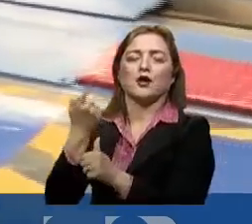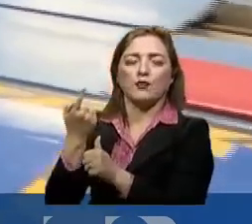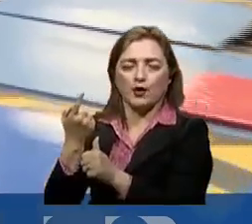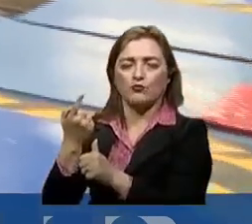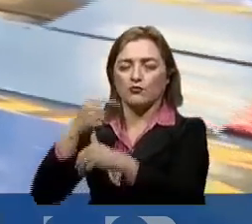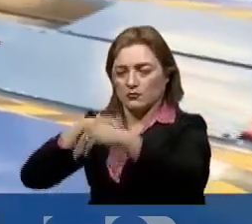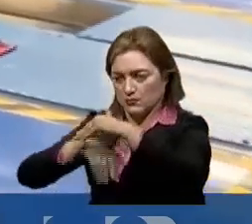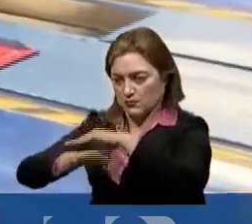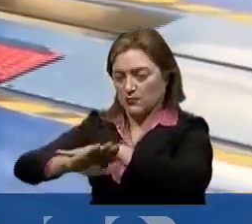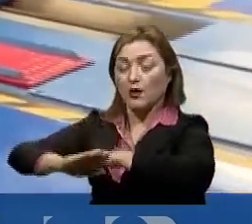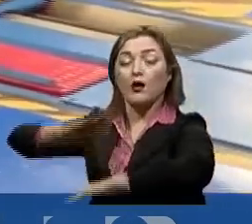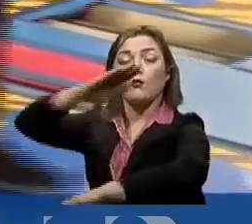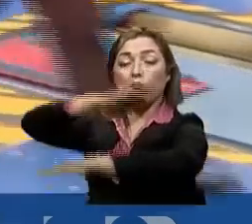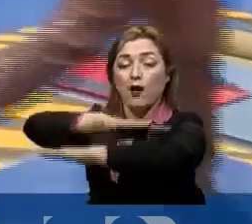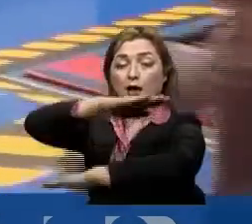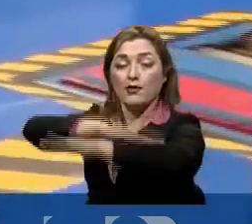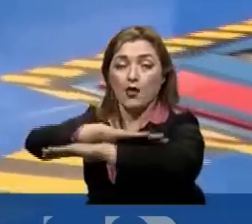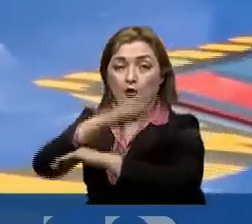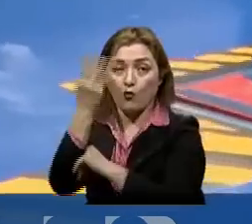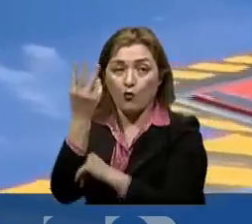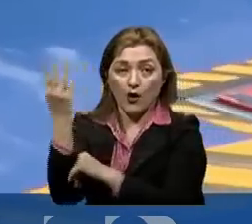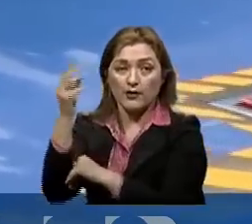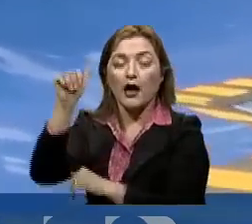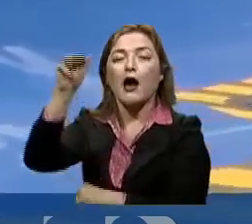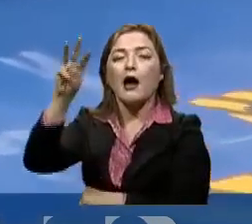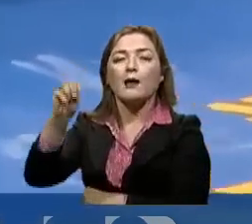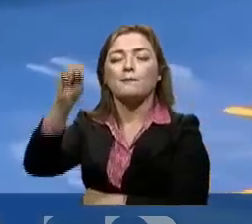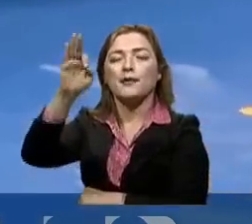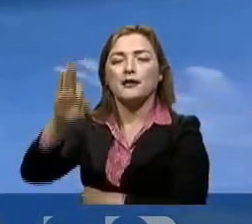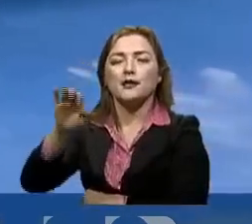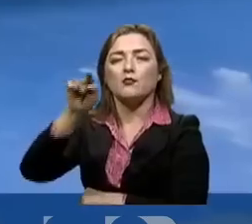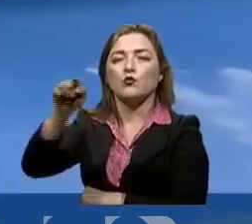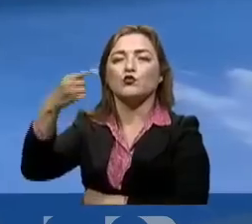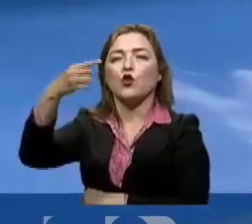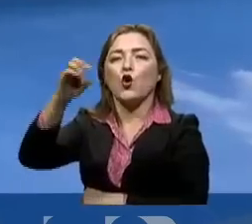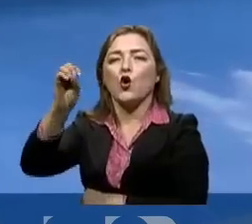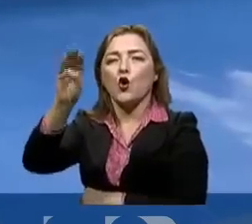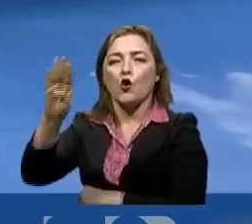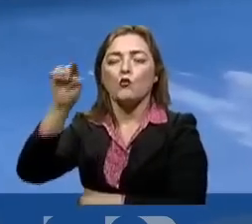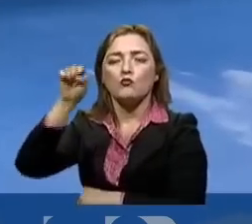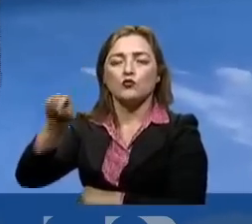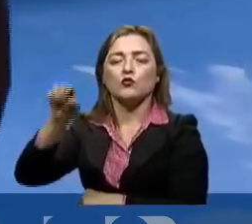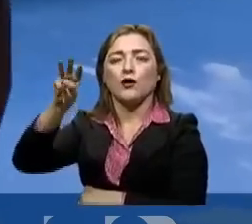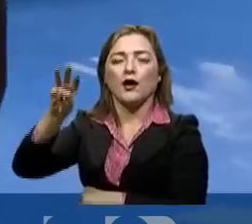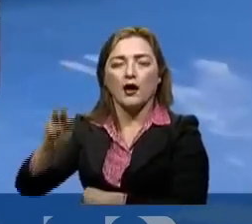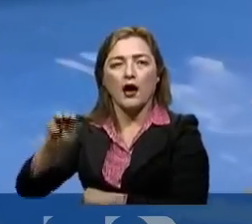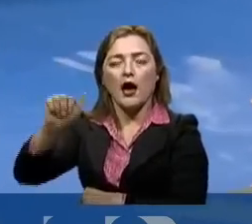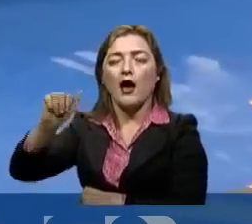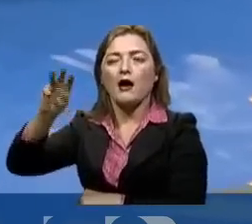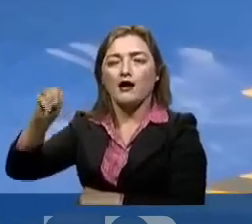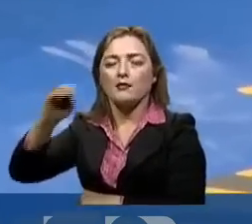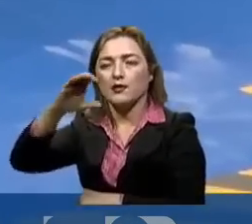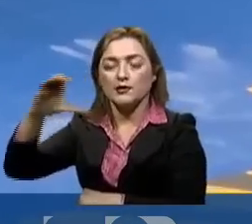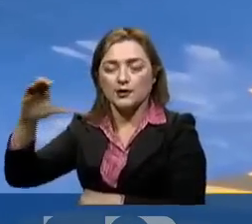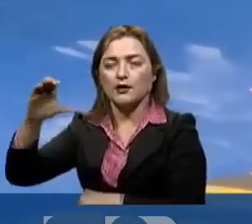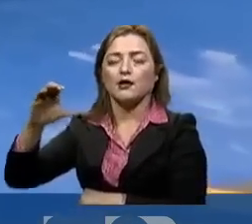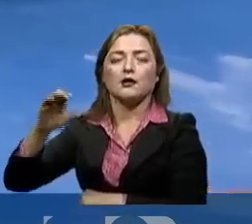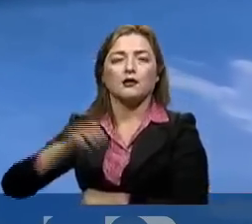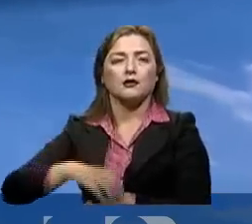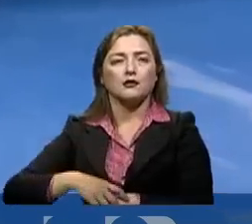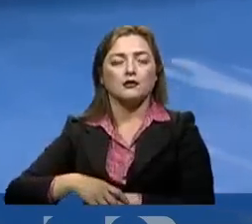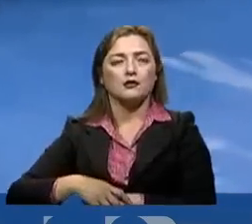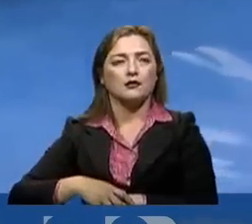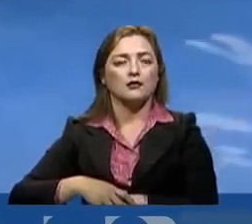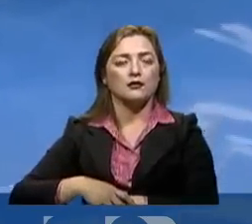ingresar a la página web amt.gov.mc. go.es, luego tiene